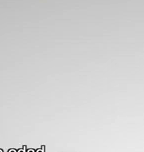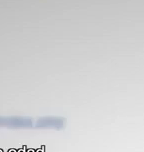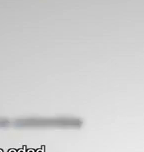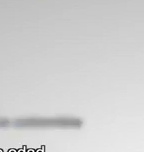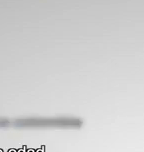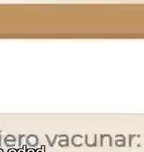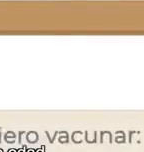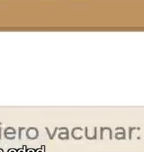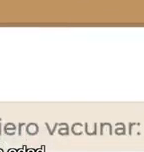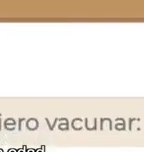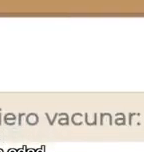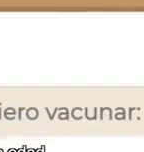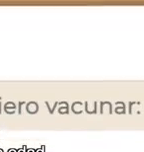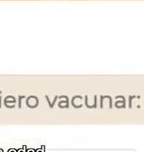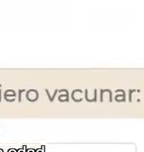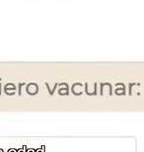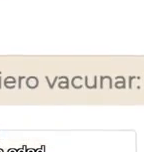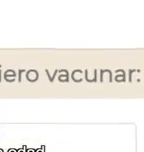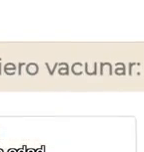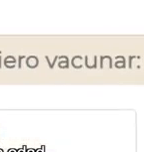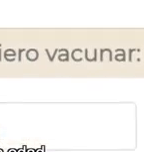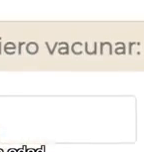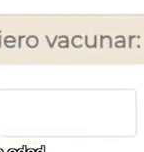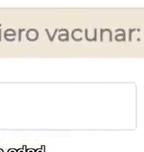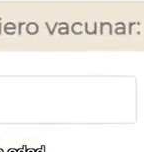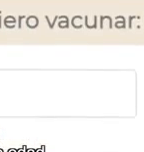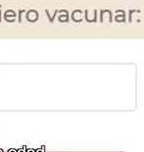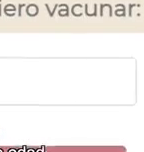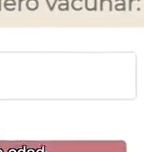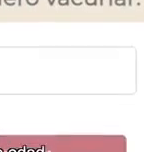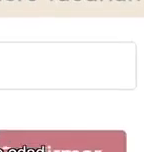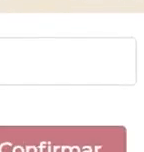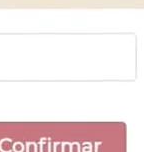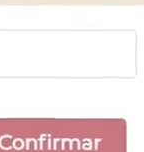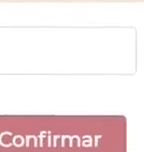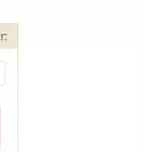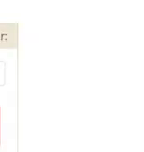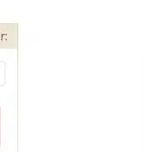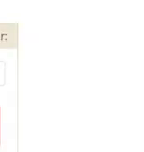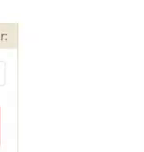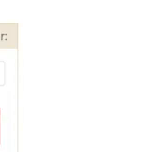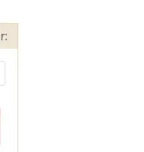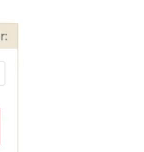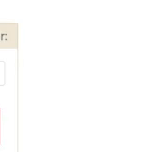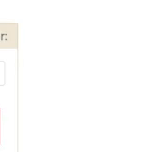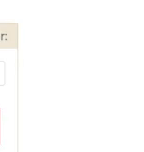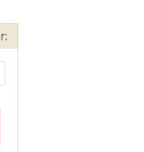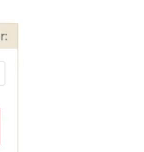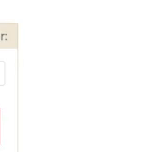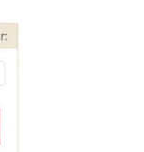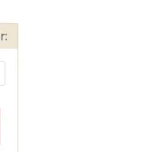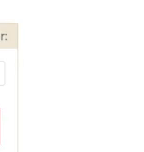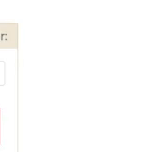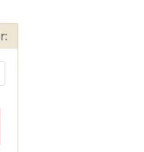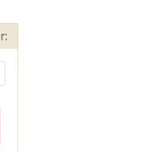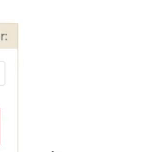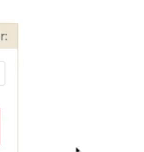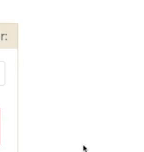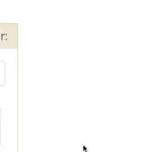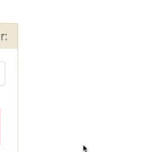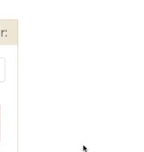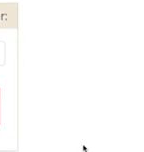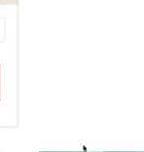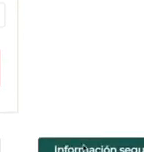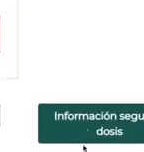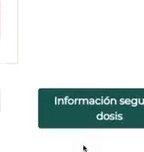mivacuna.salud.gov.mx el registro de personas de entre 50 y 59 años de edad, quienes en los próximos días serán convocadas para recibir